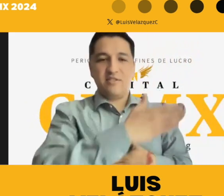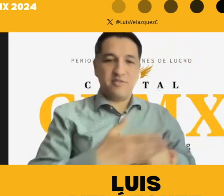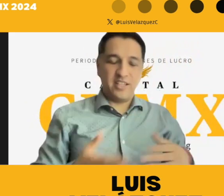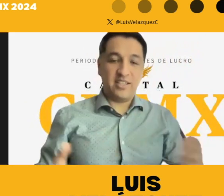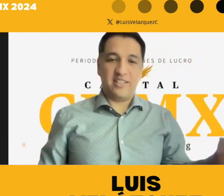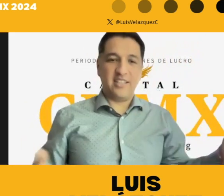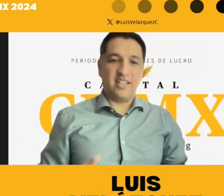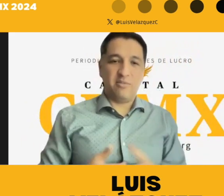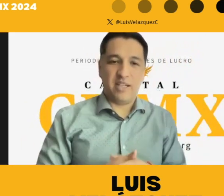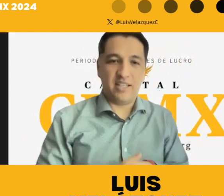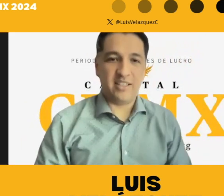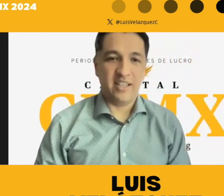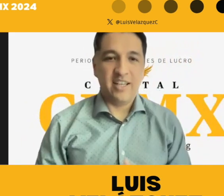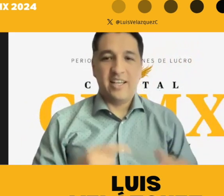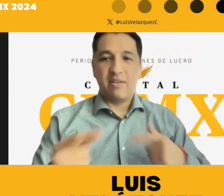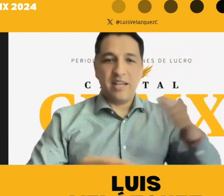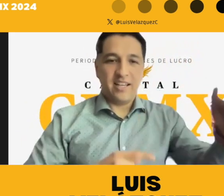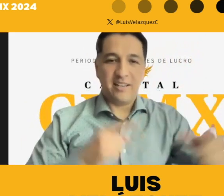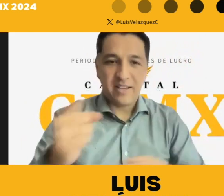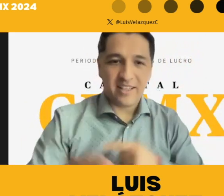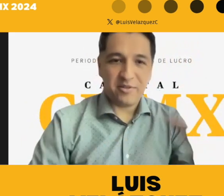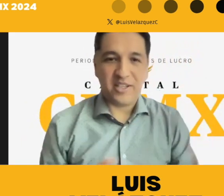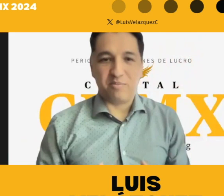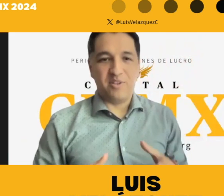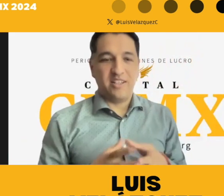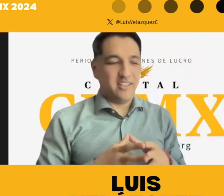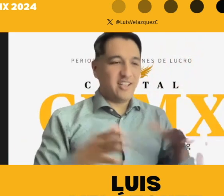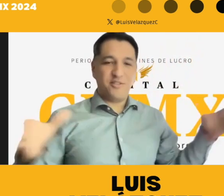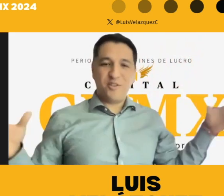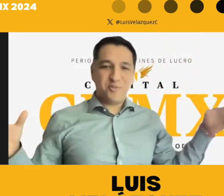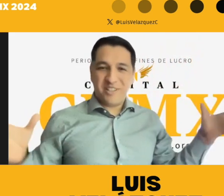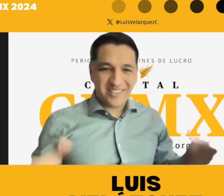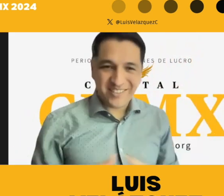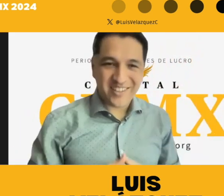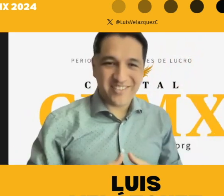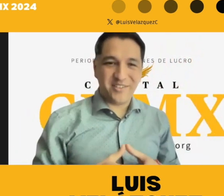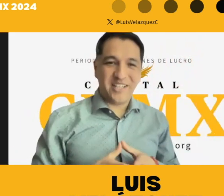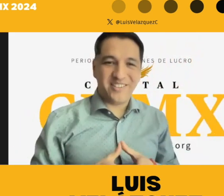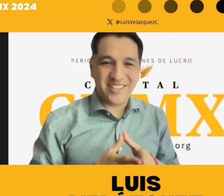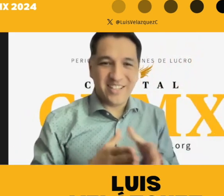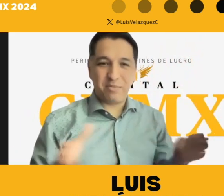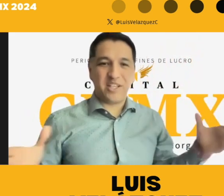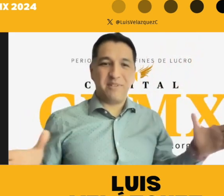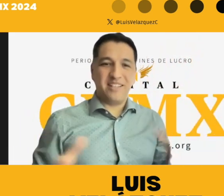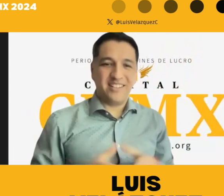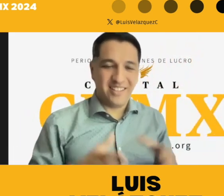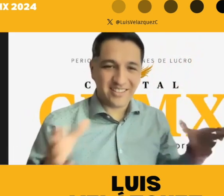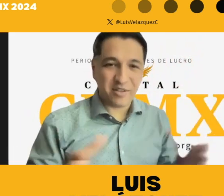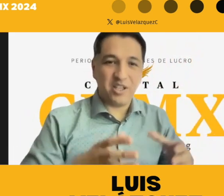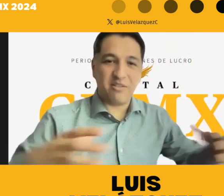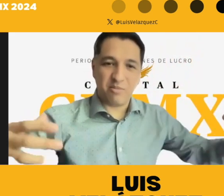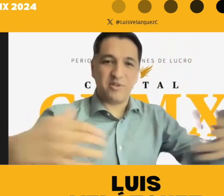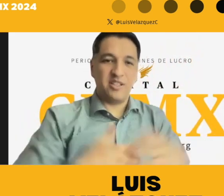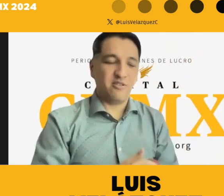baje esas conferencias que está dando para decir, a ver, el debate, yo voy a responder. Eso no lo puede hacer un jefe de gobierno, no tendría por qué meter, tendría